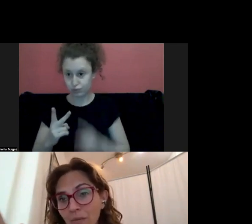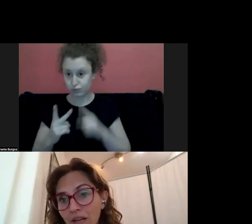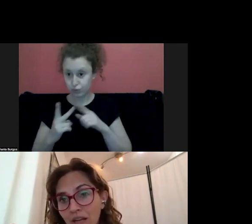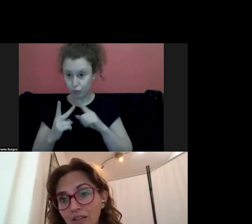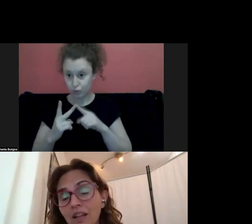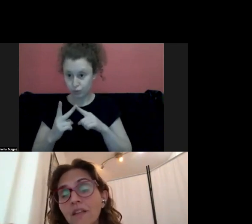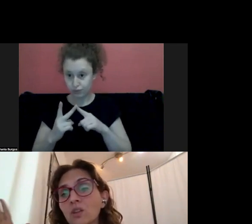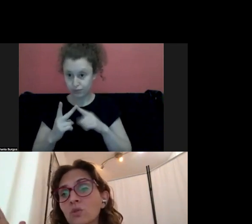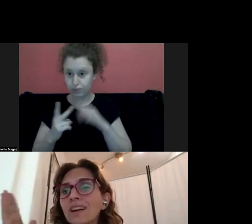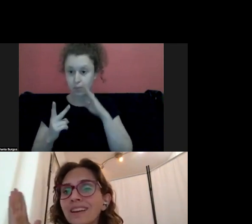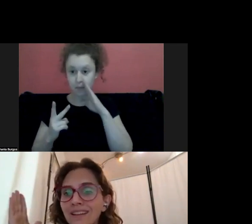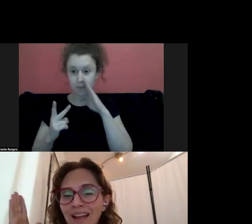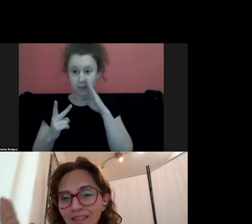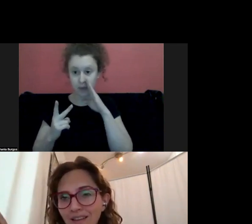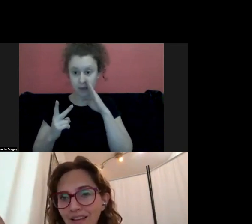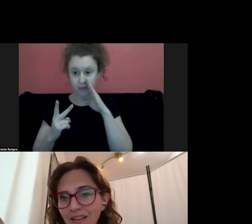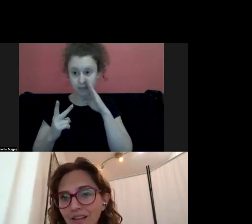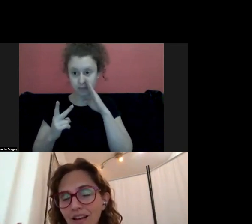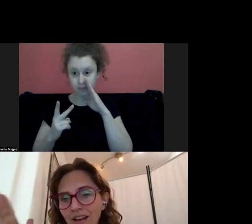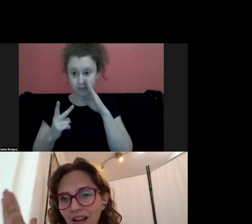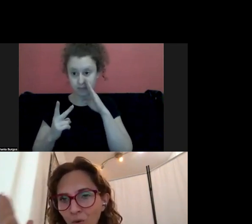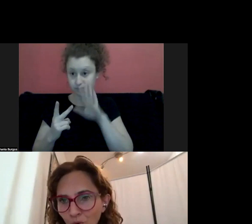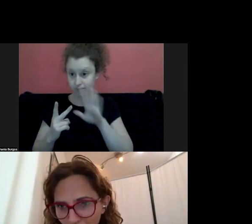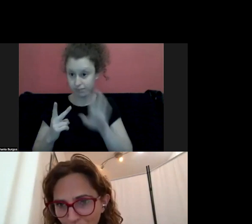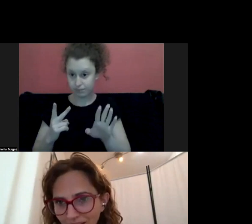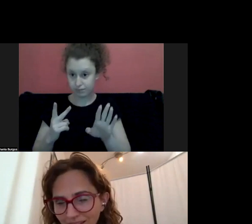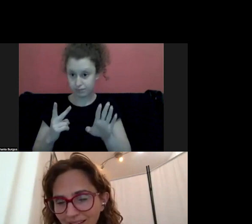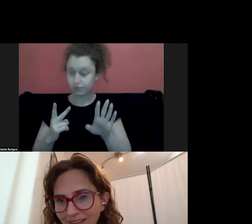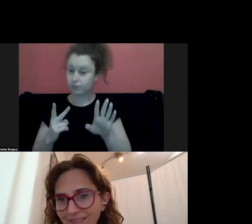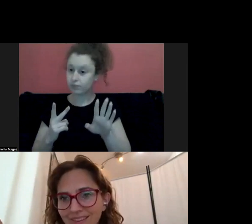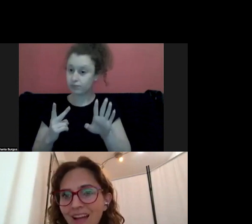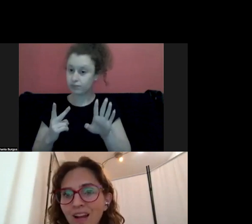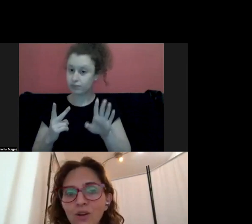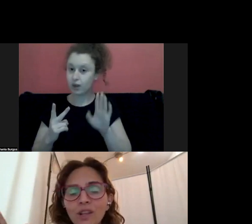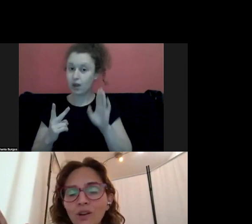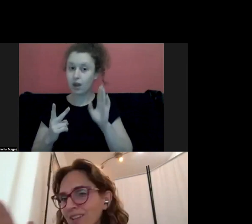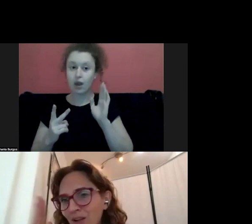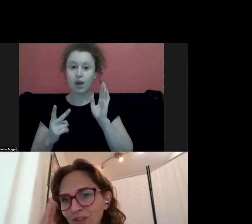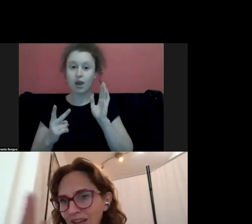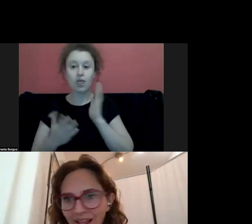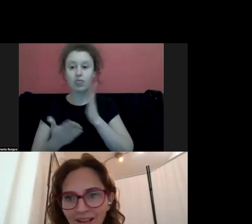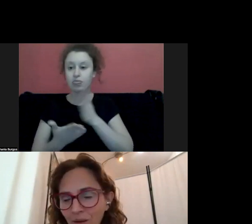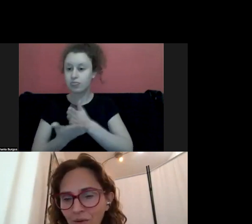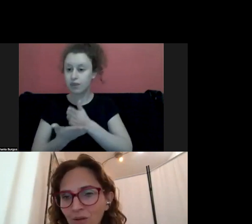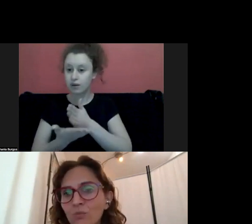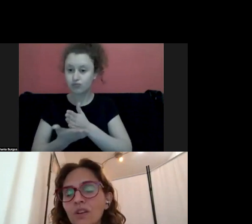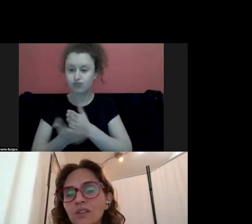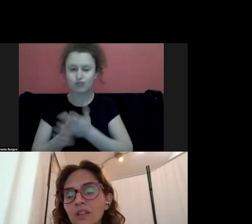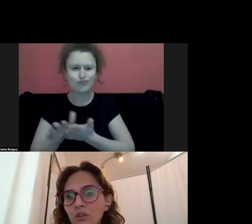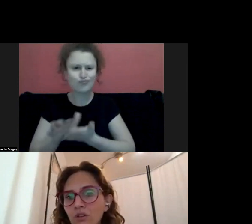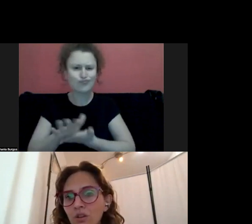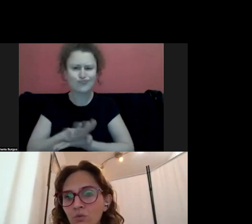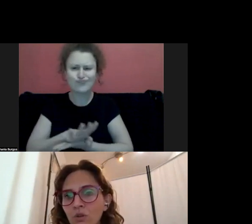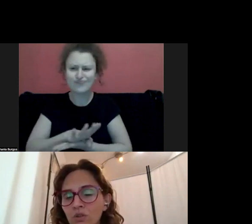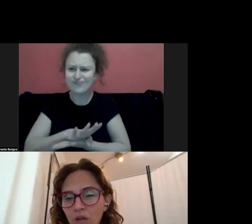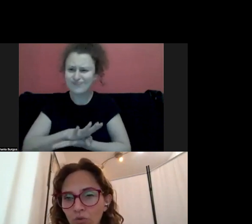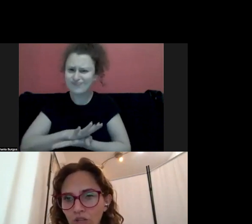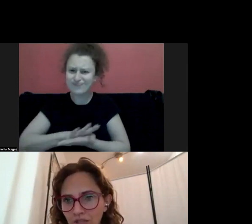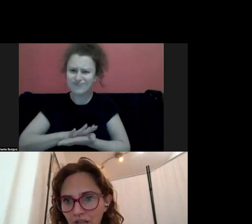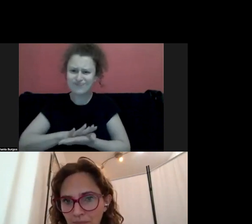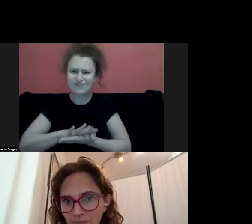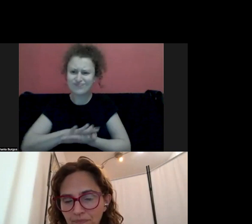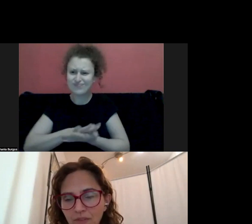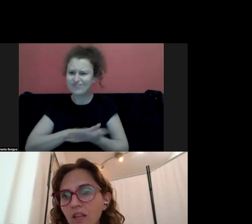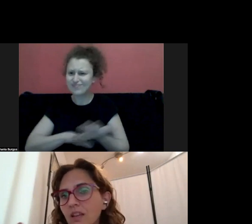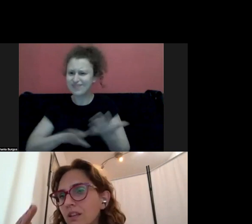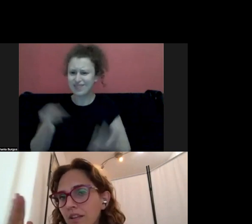personal y familiar. Tiene derecho a que nadie la culpe de algo de lo que no tiene nada que ver, como es el hecho de que su hijo sea